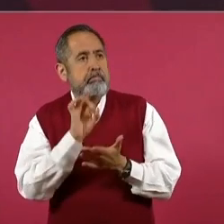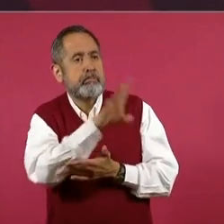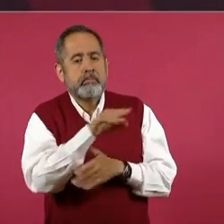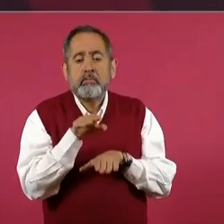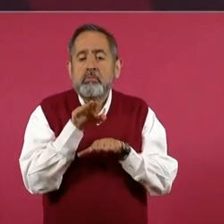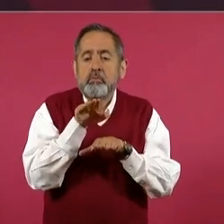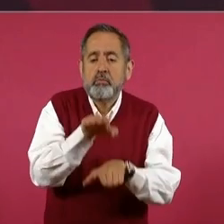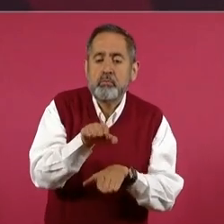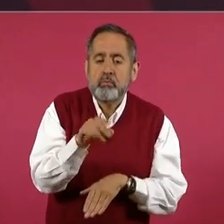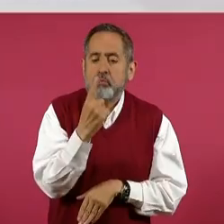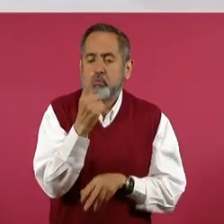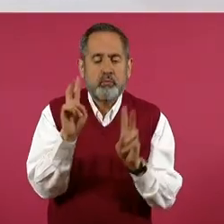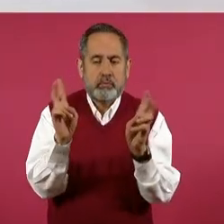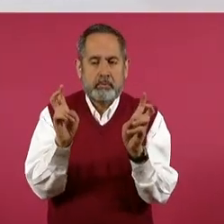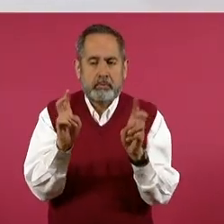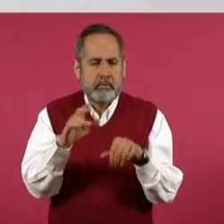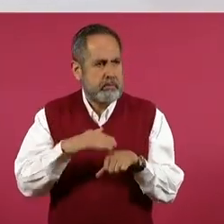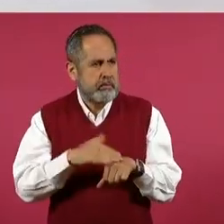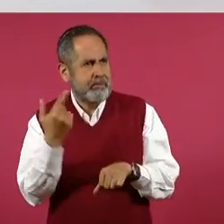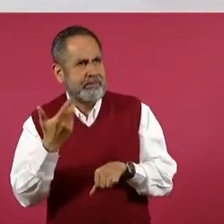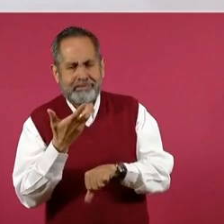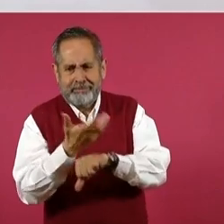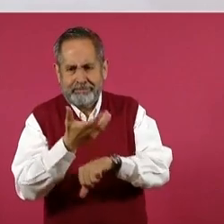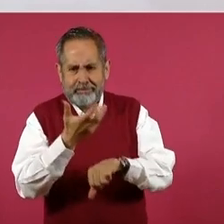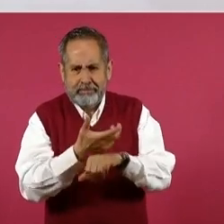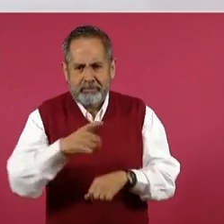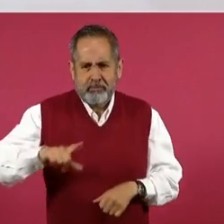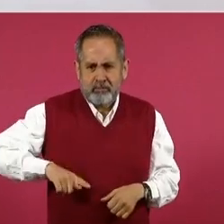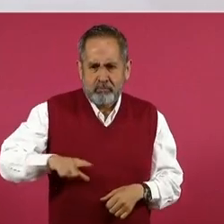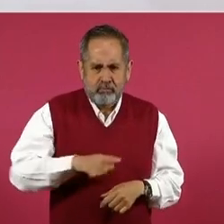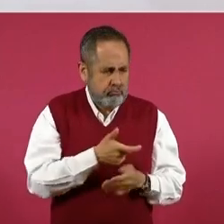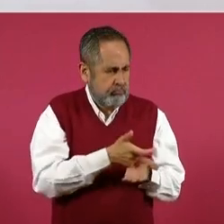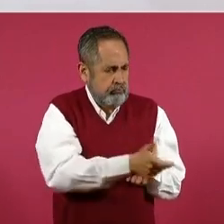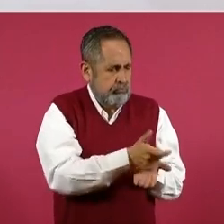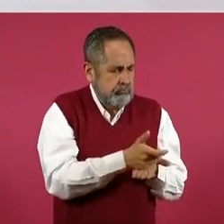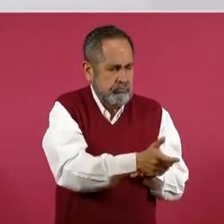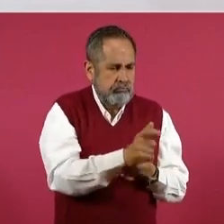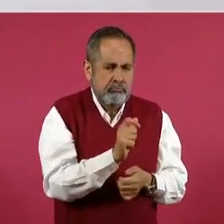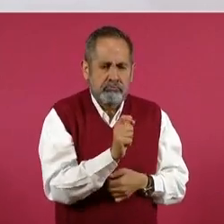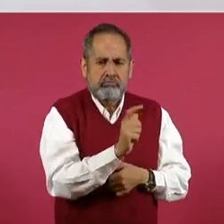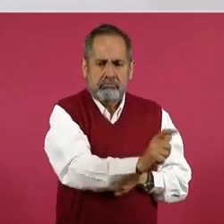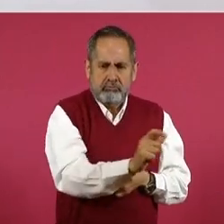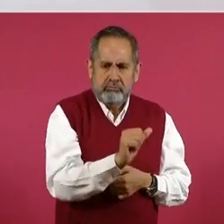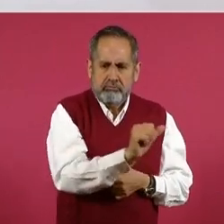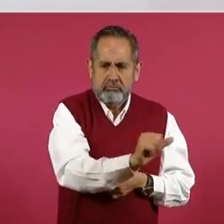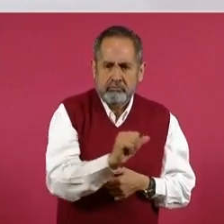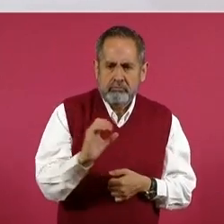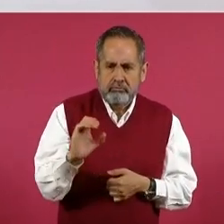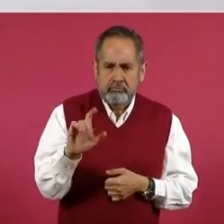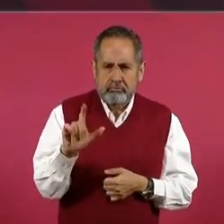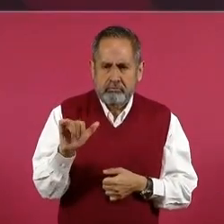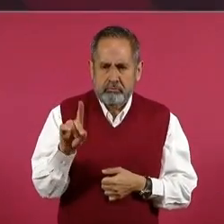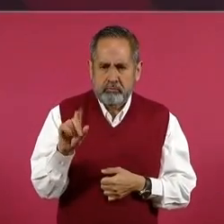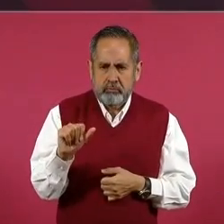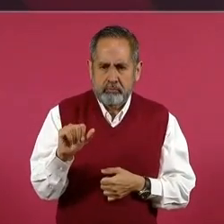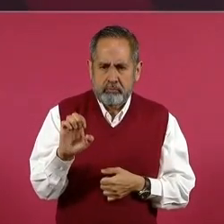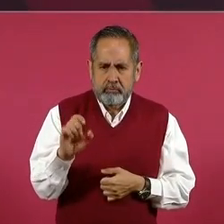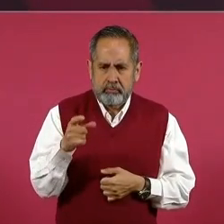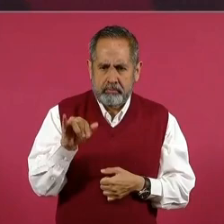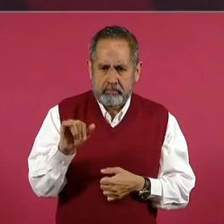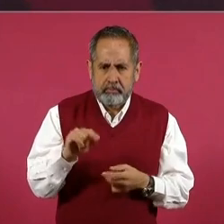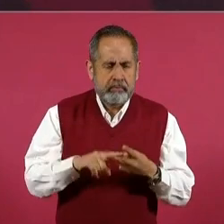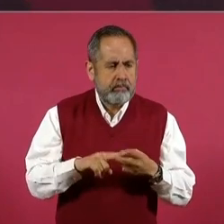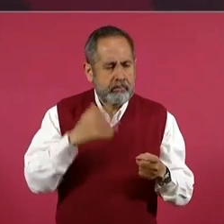financiamiento que le otorga el gobierno de Estados Unidos a Claudio X. González y a la señora